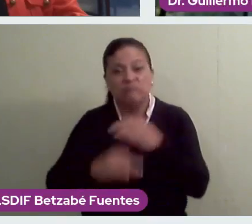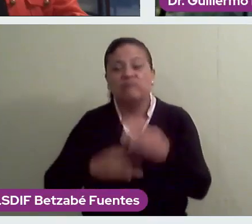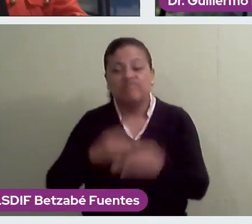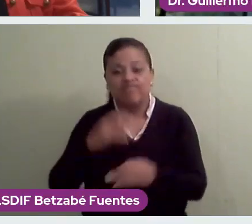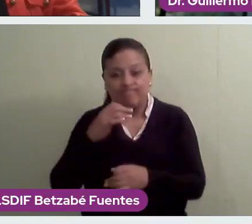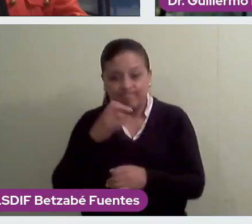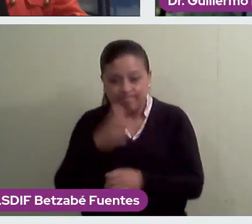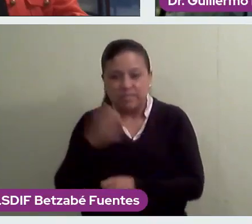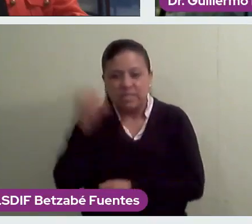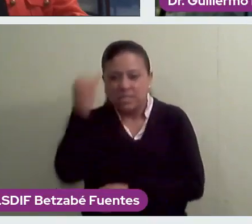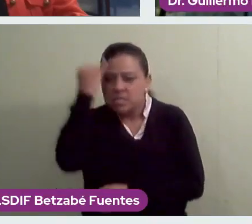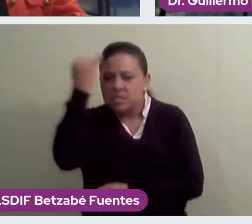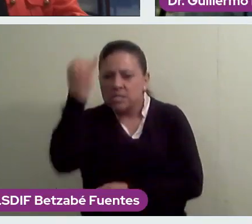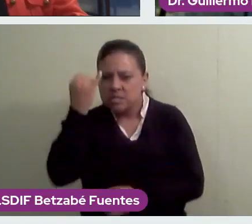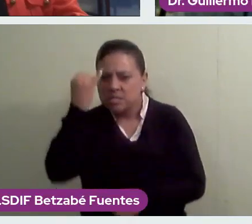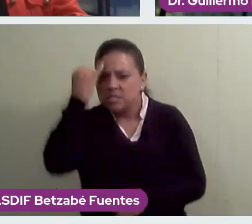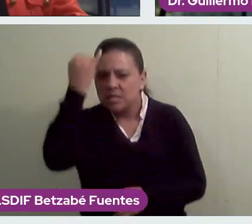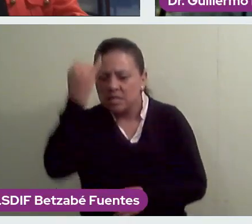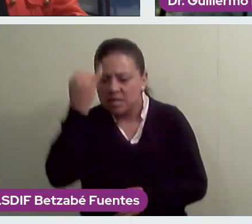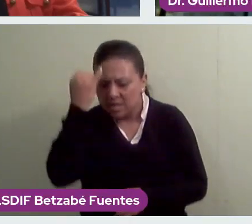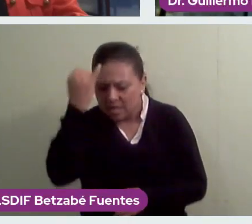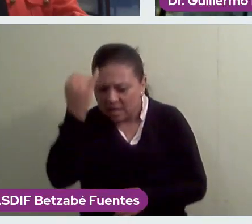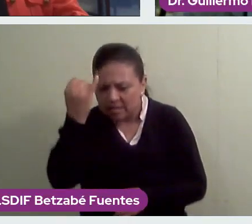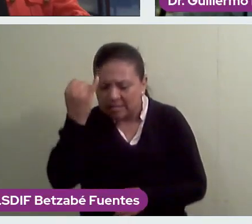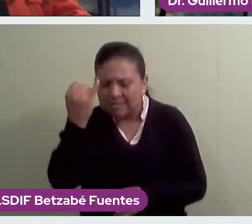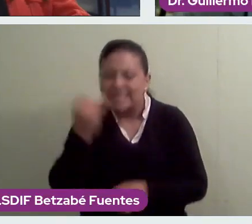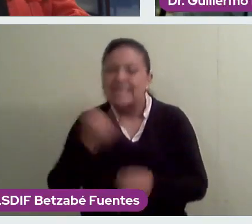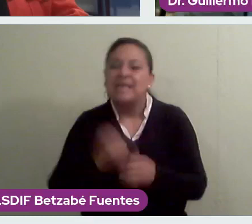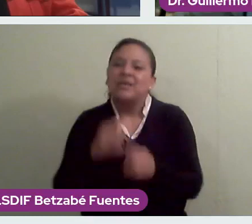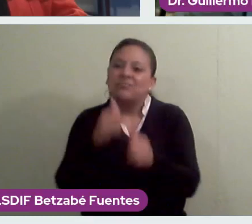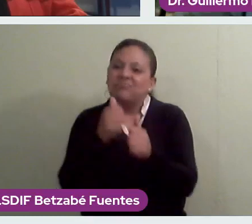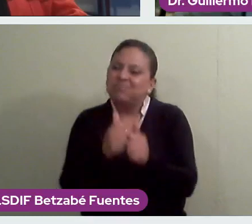la estigmatización y retrasan